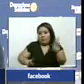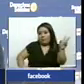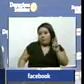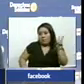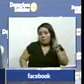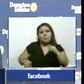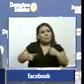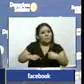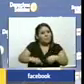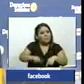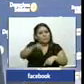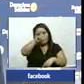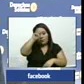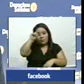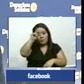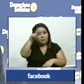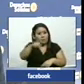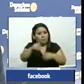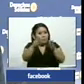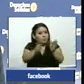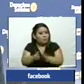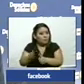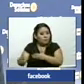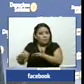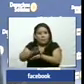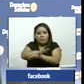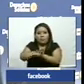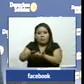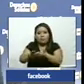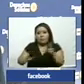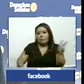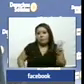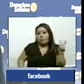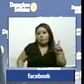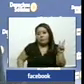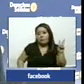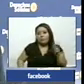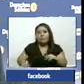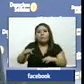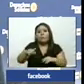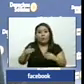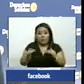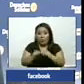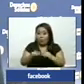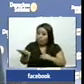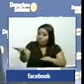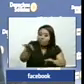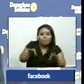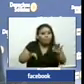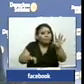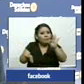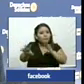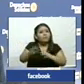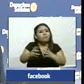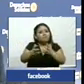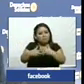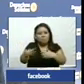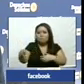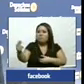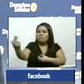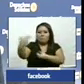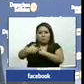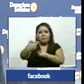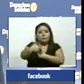continuará trabajando en este plan San Salvador Limpio y, por supuesto, invita a otras empresas a que se sumen a